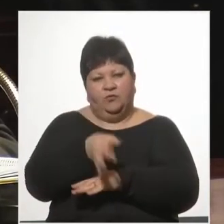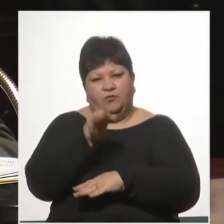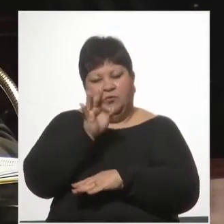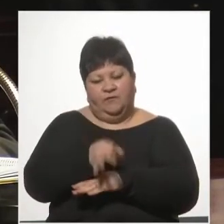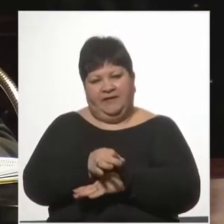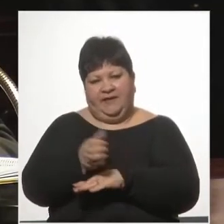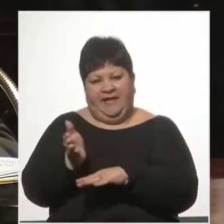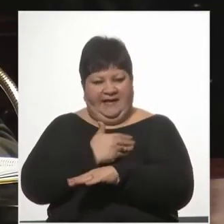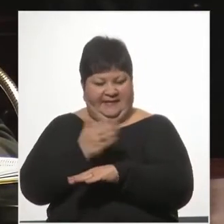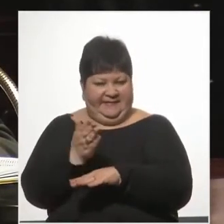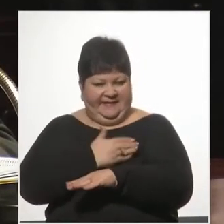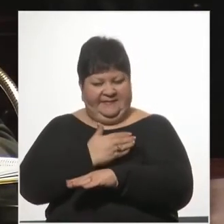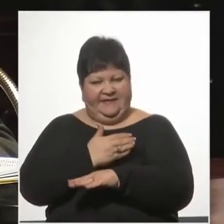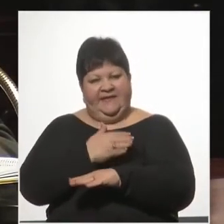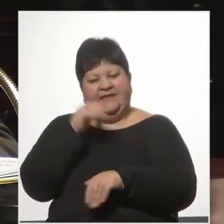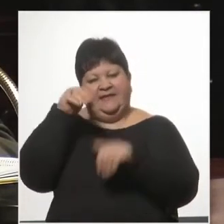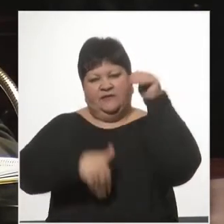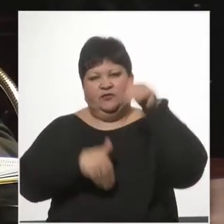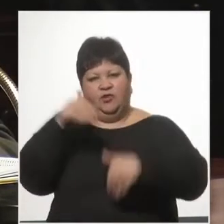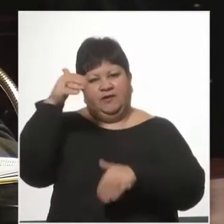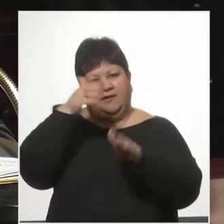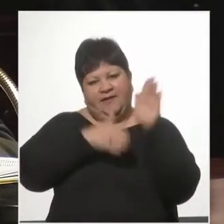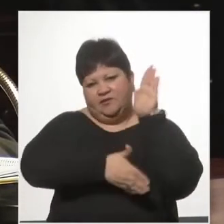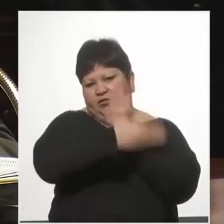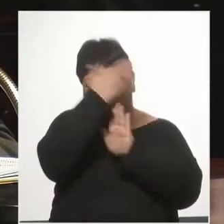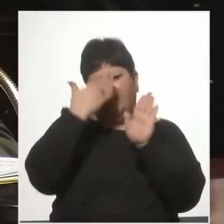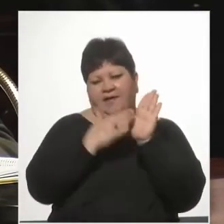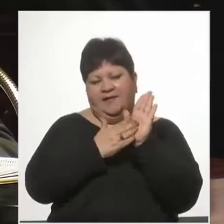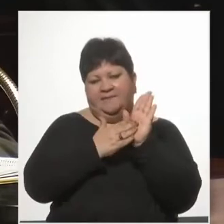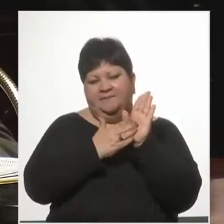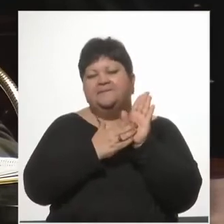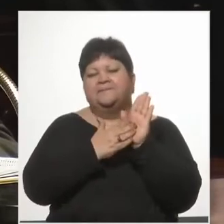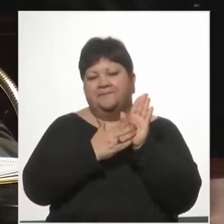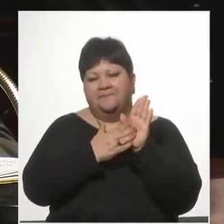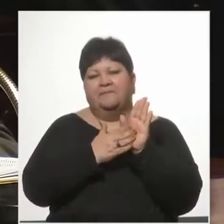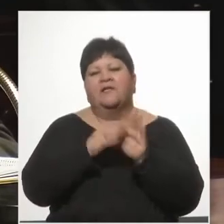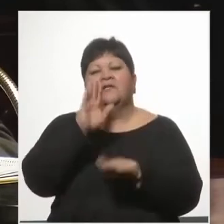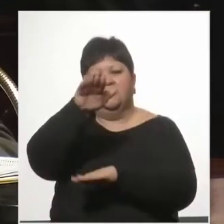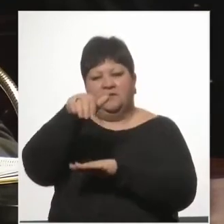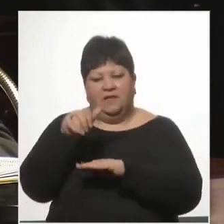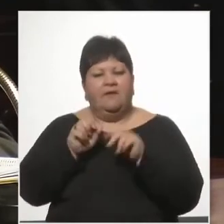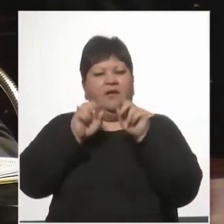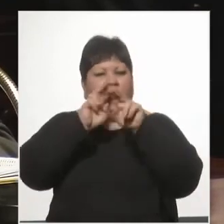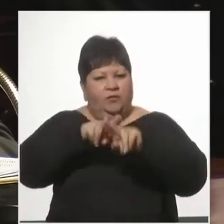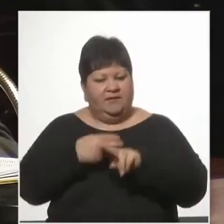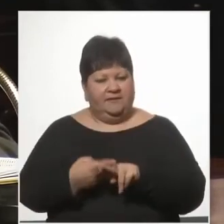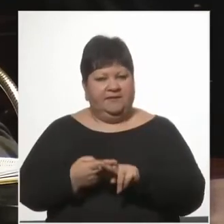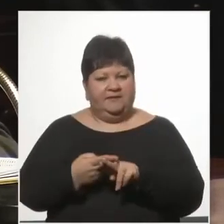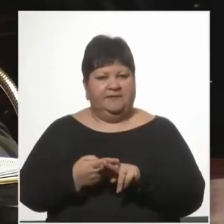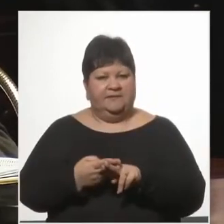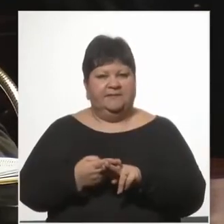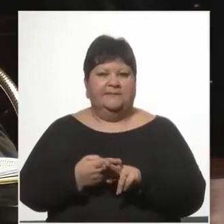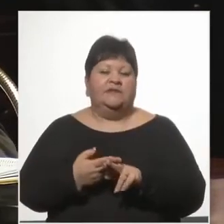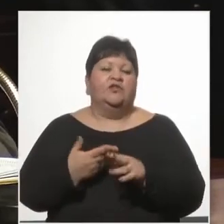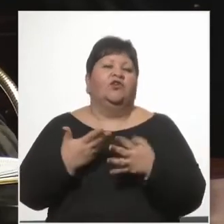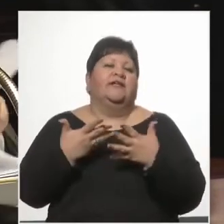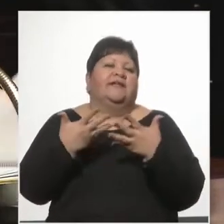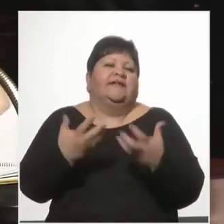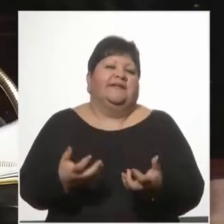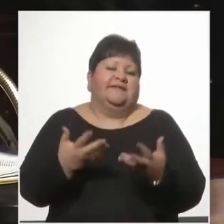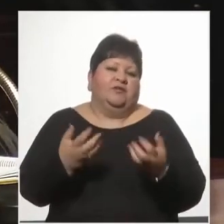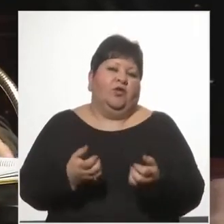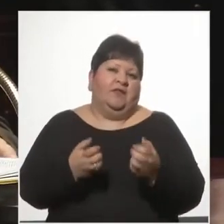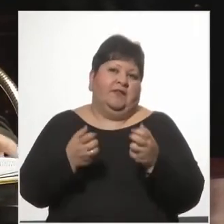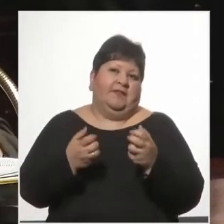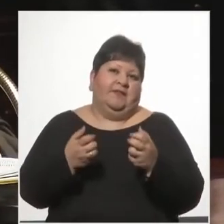días antes de las elecciones nacionales, nuevamente la Fiscalía cita a declarar al candidato de Cabildo Abierto, con intención de su